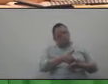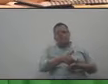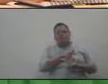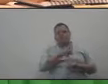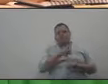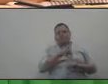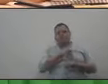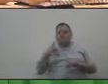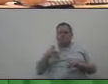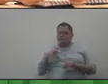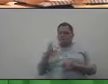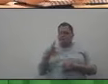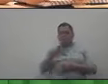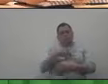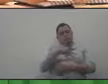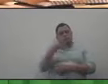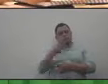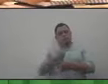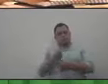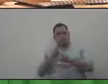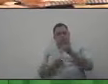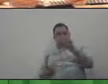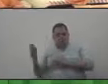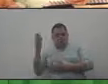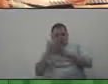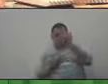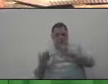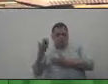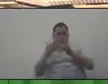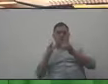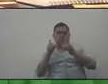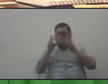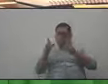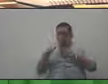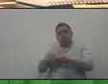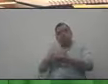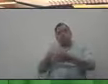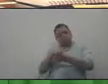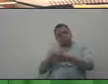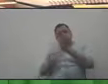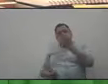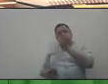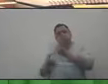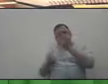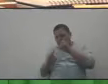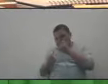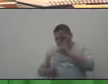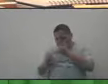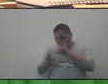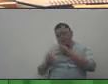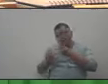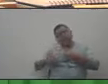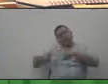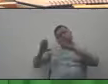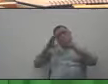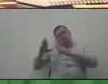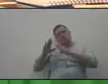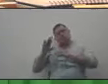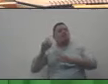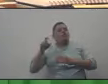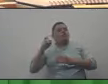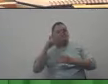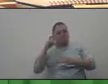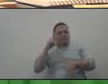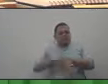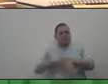gerencia en solo analizar la grave situación financiera que tenía, sino que el gobierno departamental, es el tiempo de